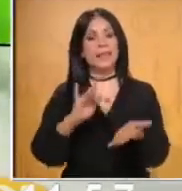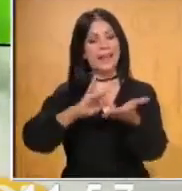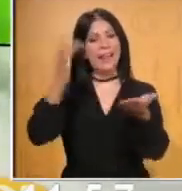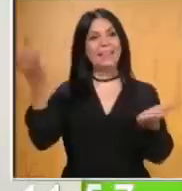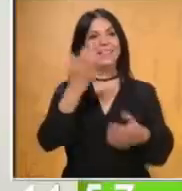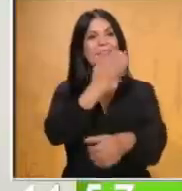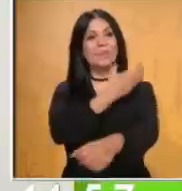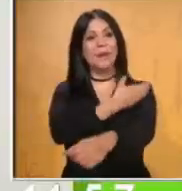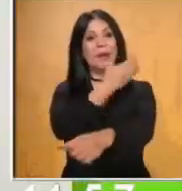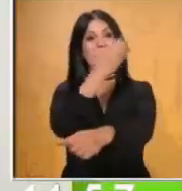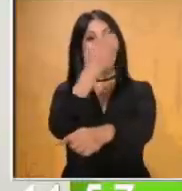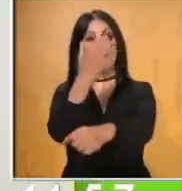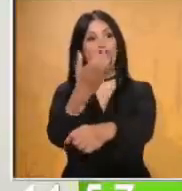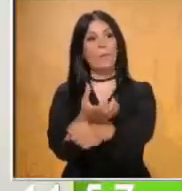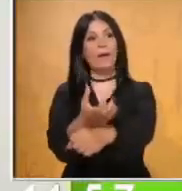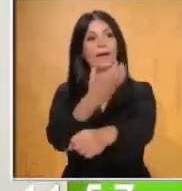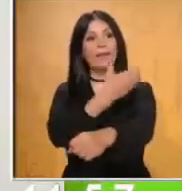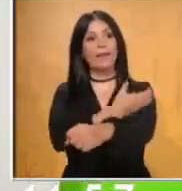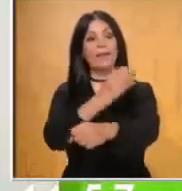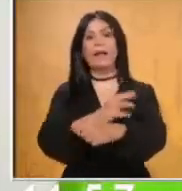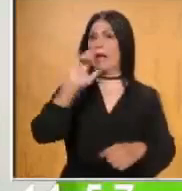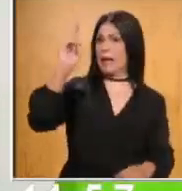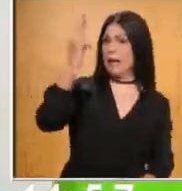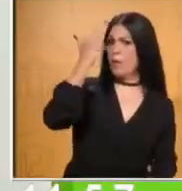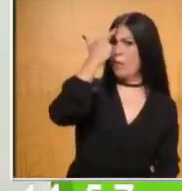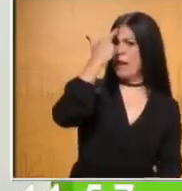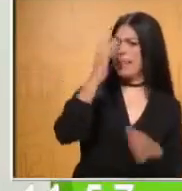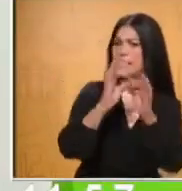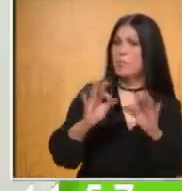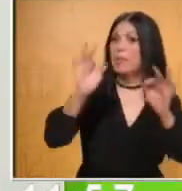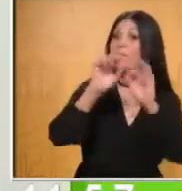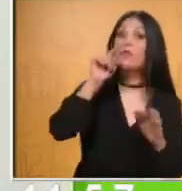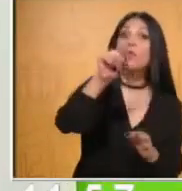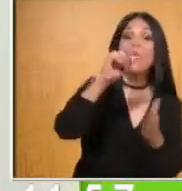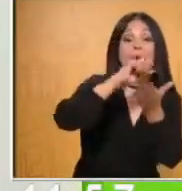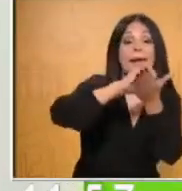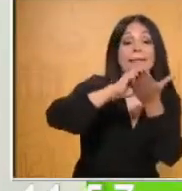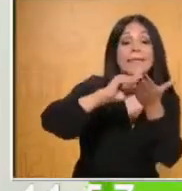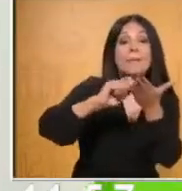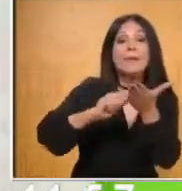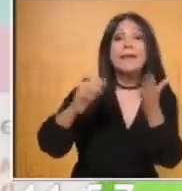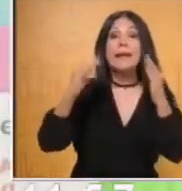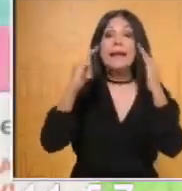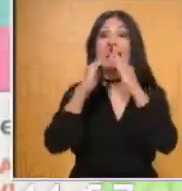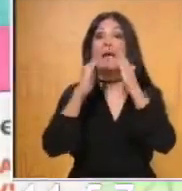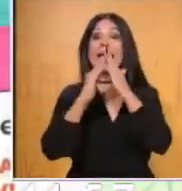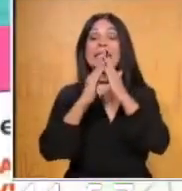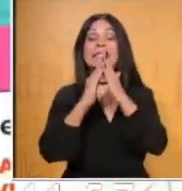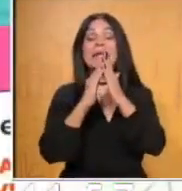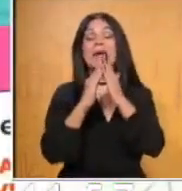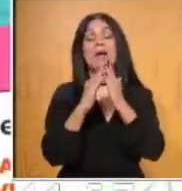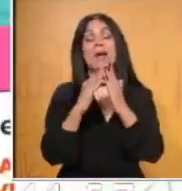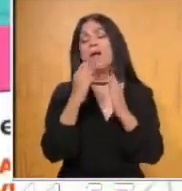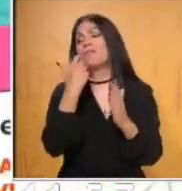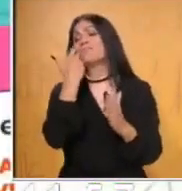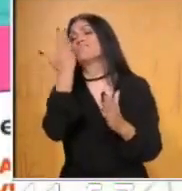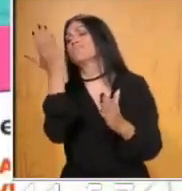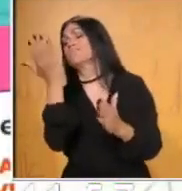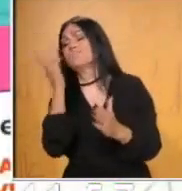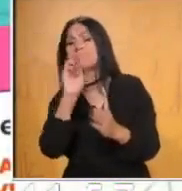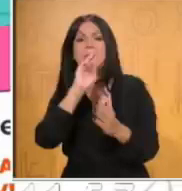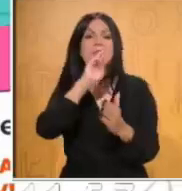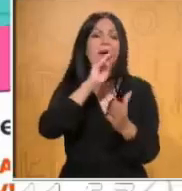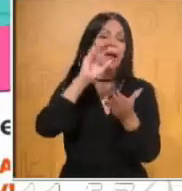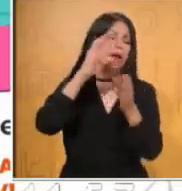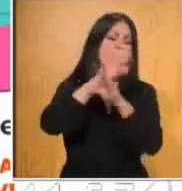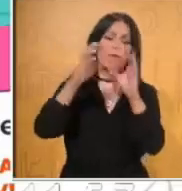acompañado. Recuerden el concurso de la Secretaría de Educación de Nuevo León, así lo encuentran en Facebook. Ahí vienen todas las bases. Mándenos su carta